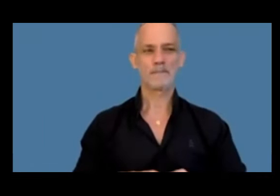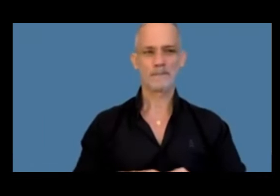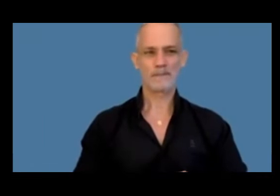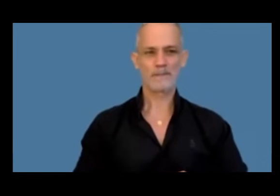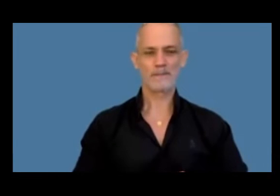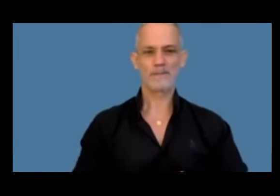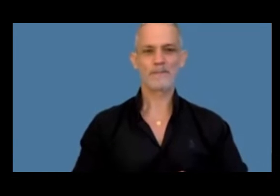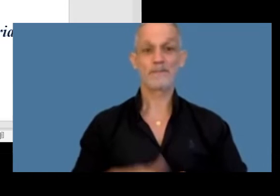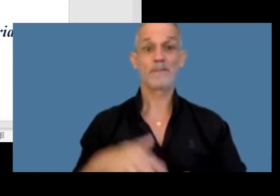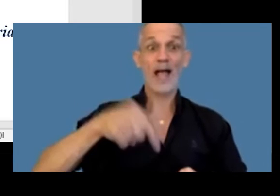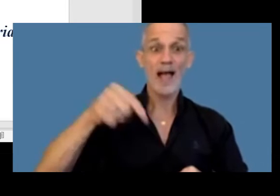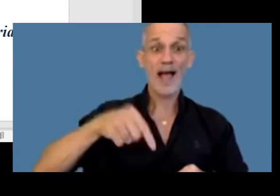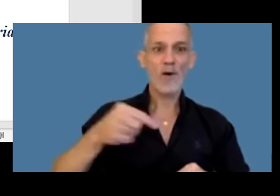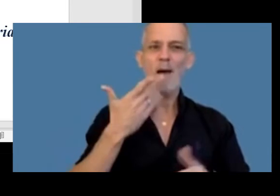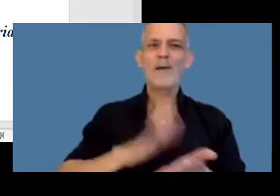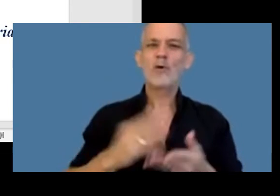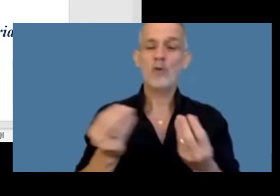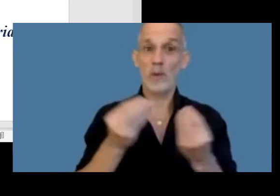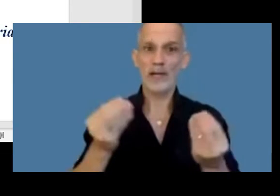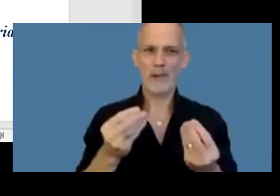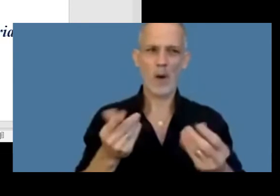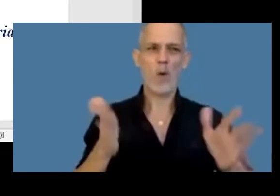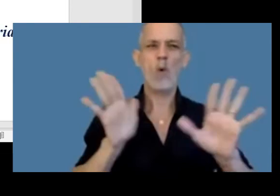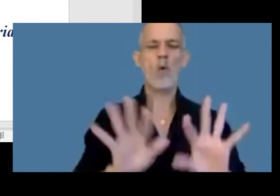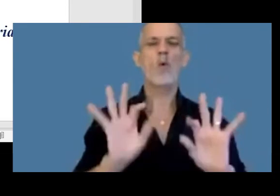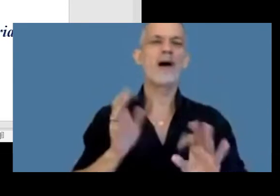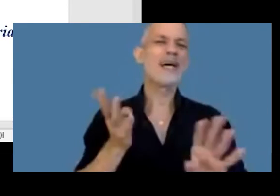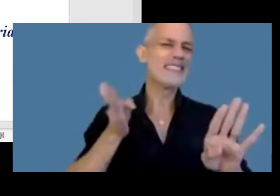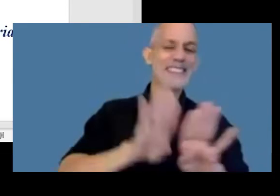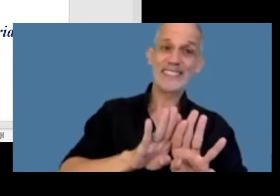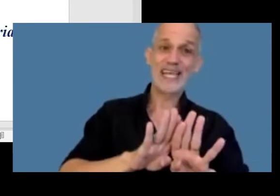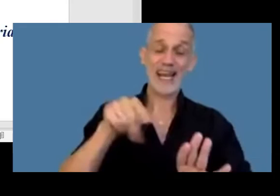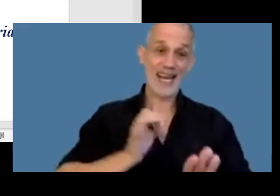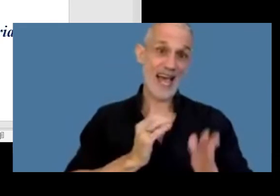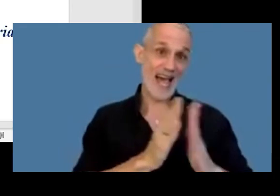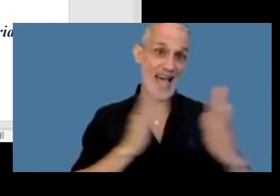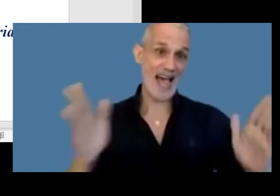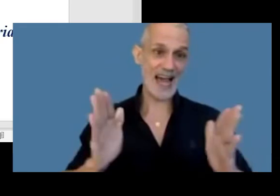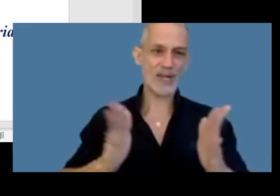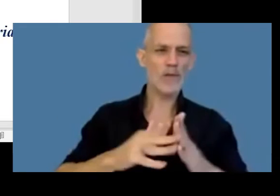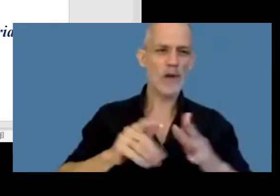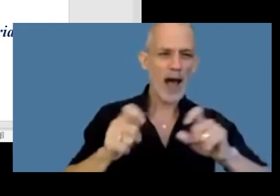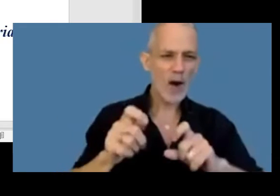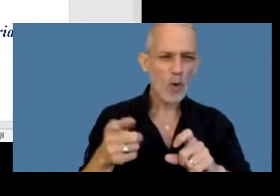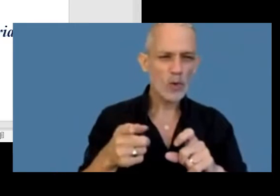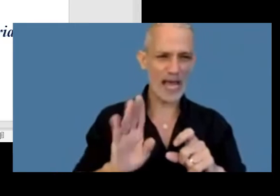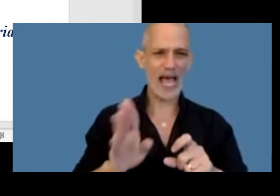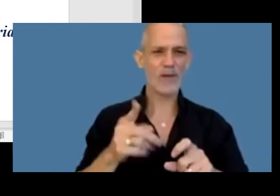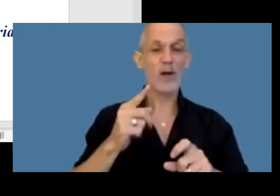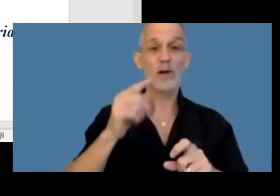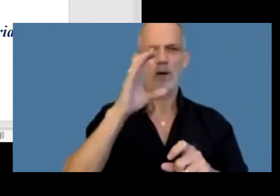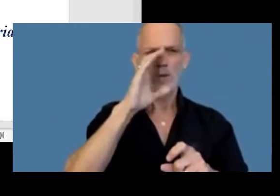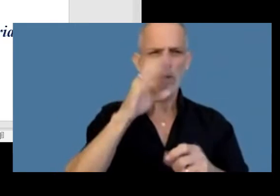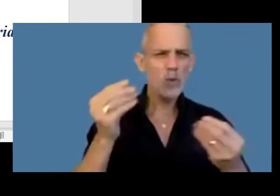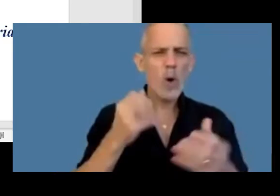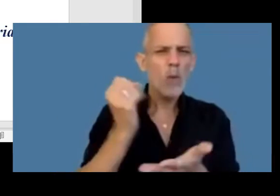En esta oportunidad, para cerrar, como les decía, a ver, los ajustes de fisca se condonan, las